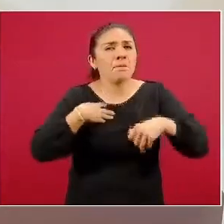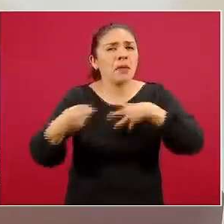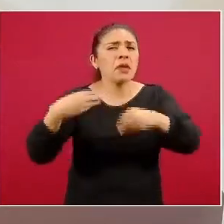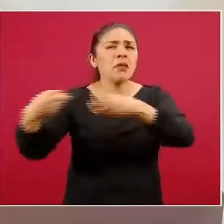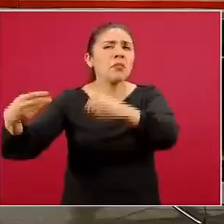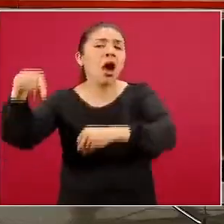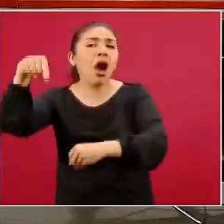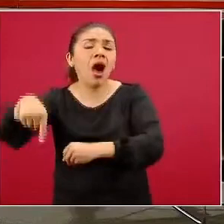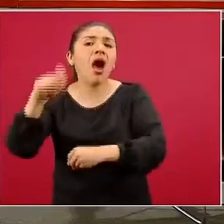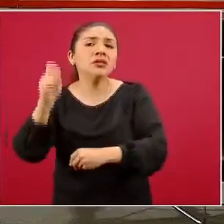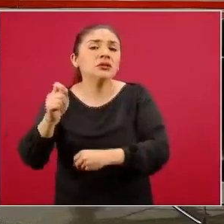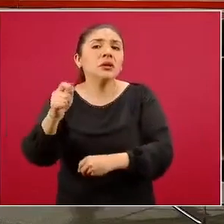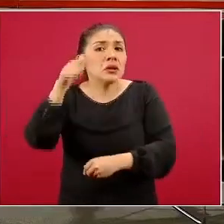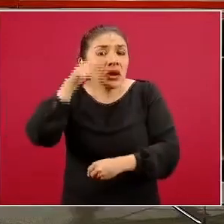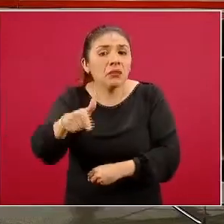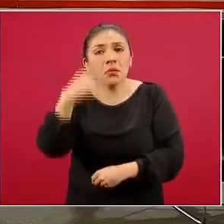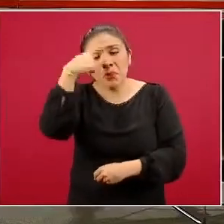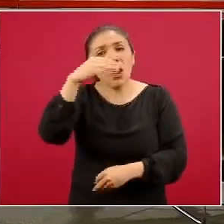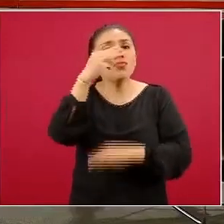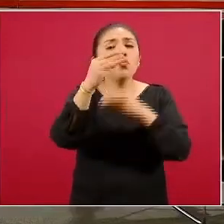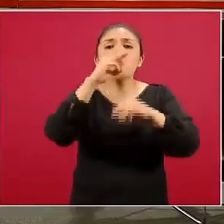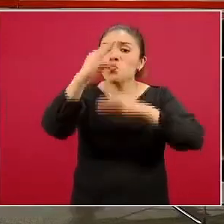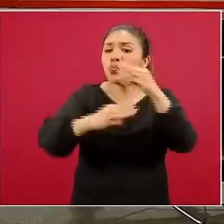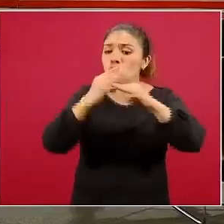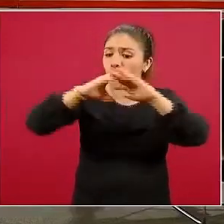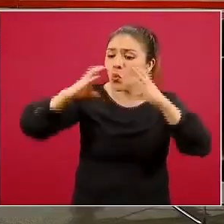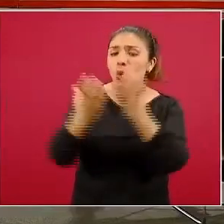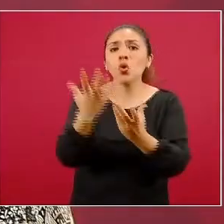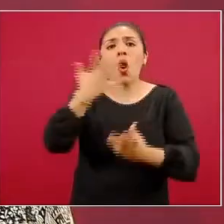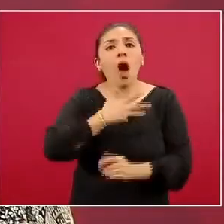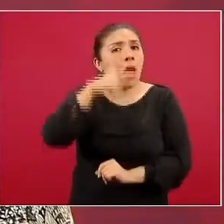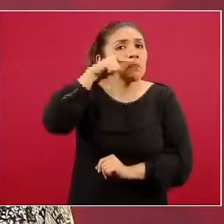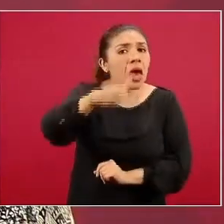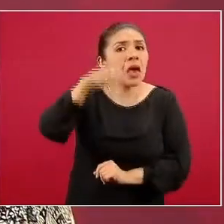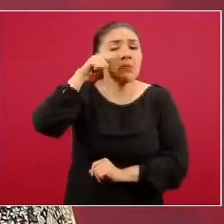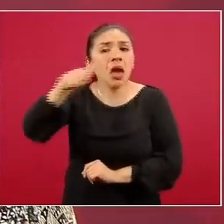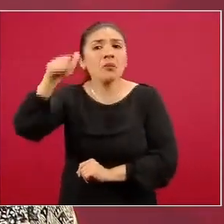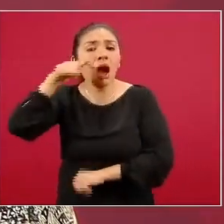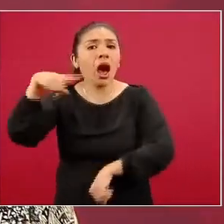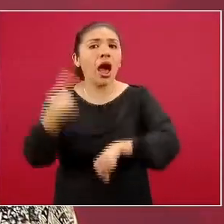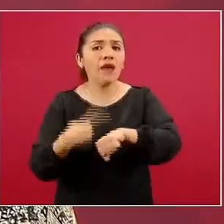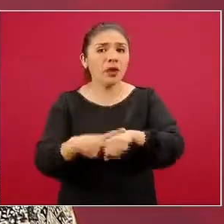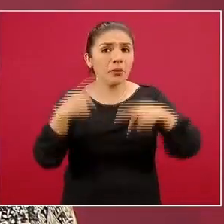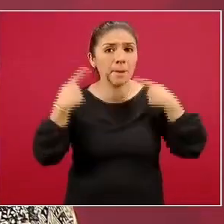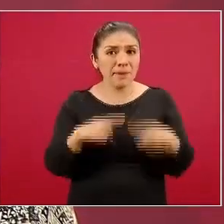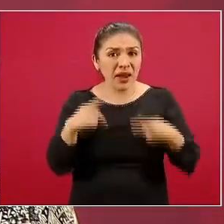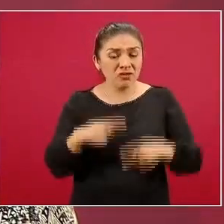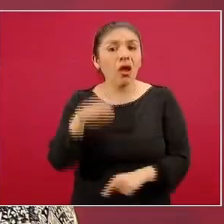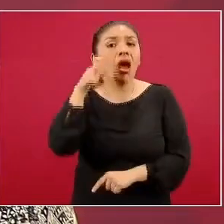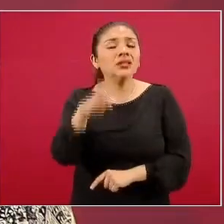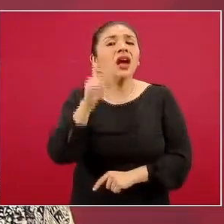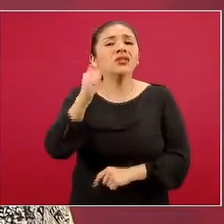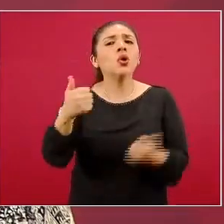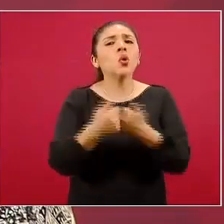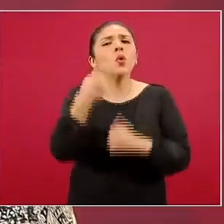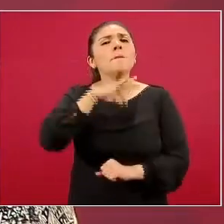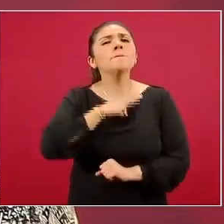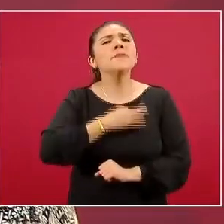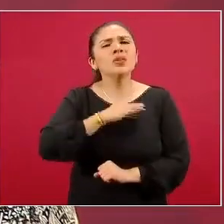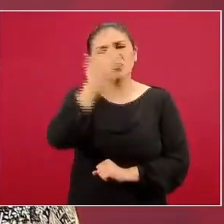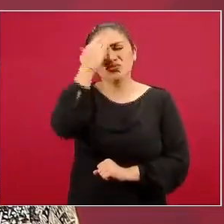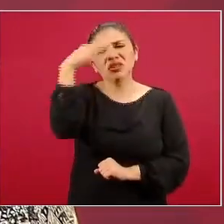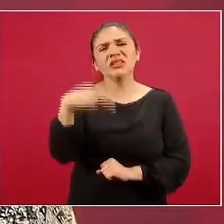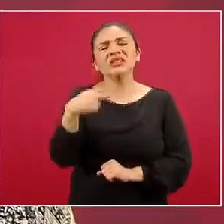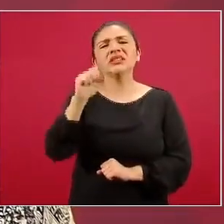porque afecta a todos los continentes en todas las áreas de nuestro mundo, y es causada por un virus que se conoce